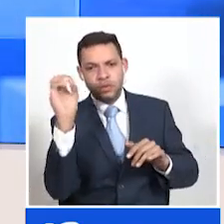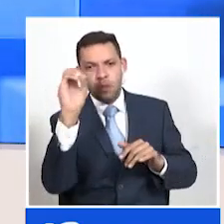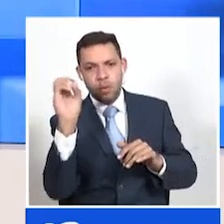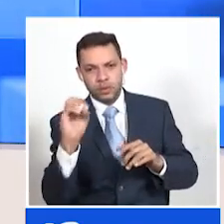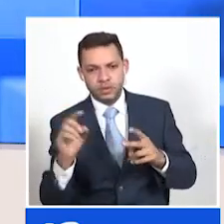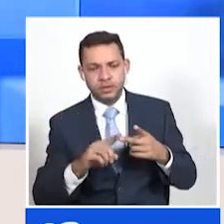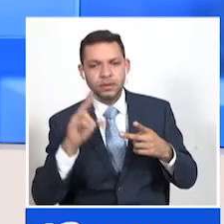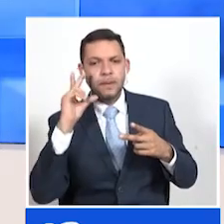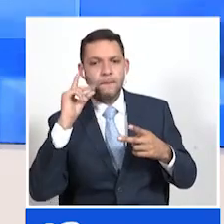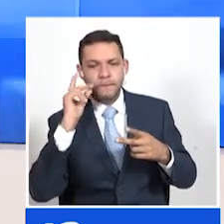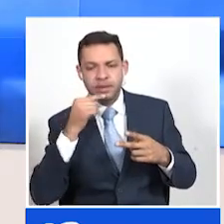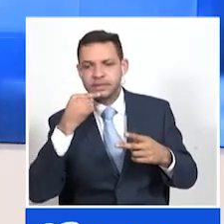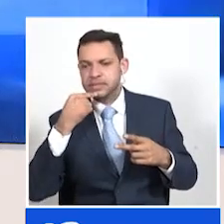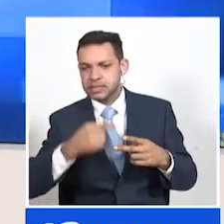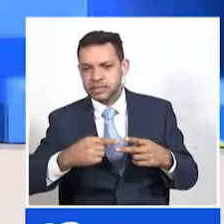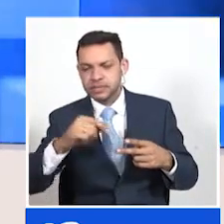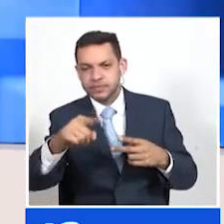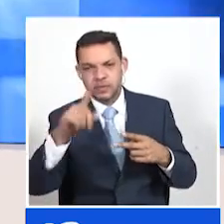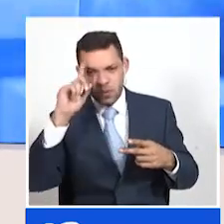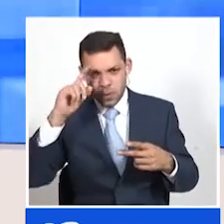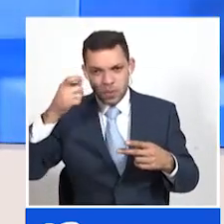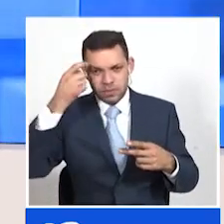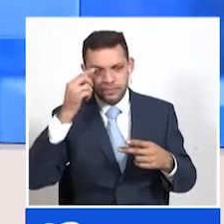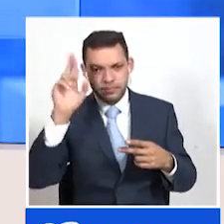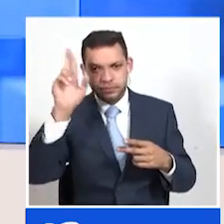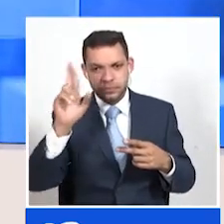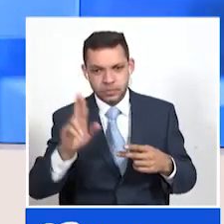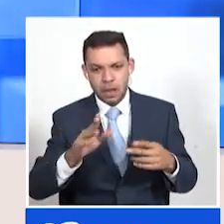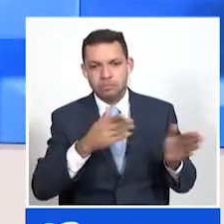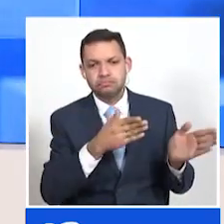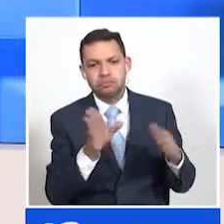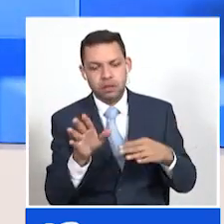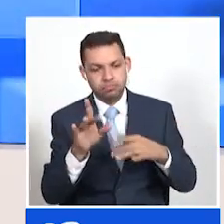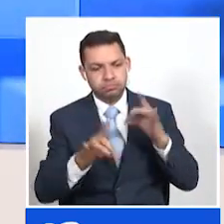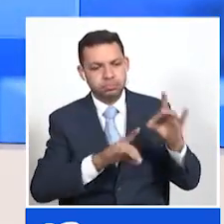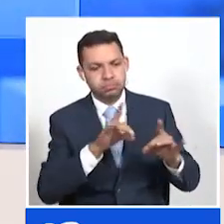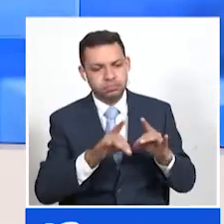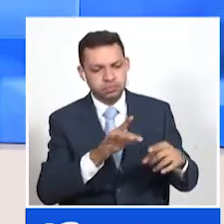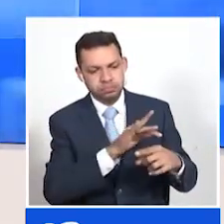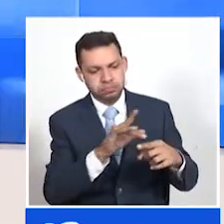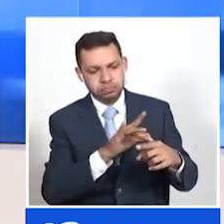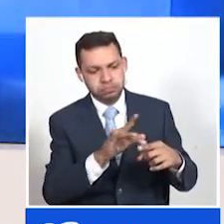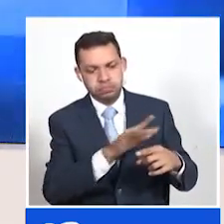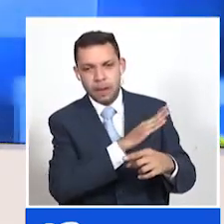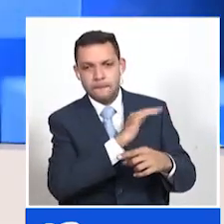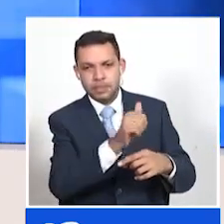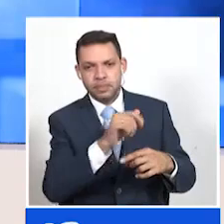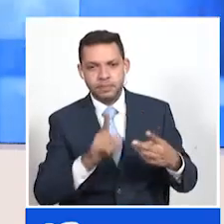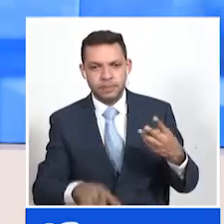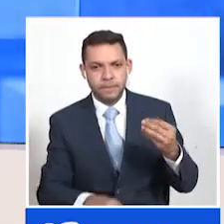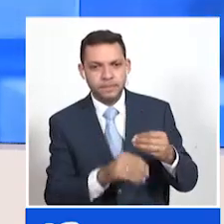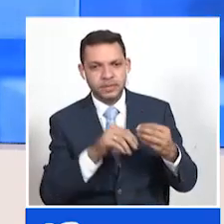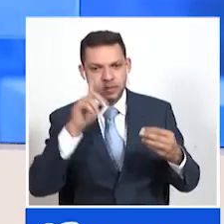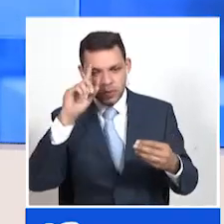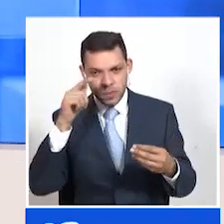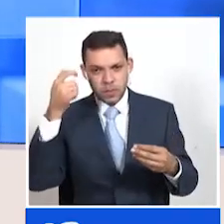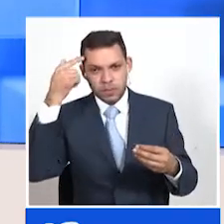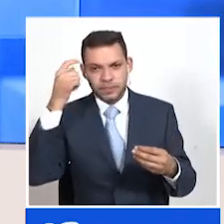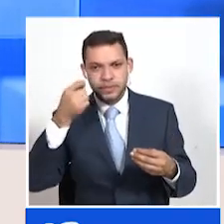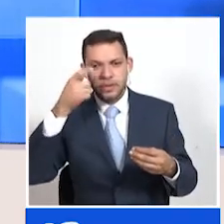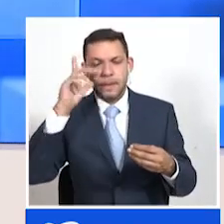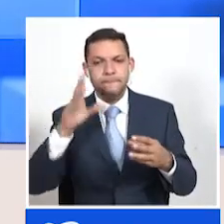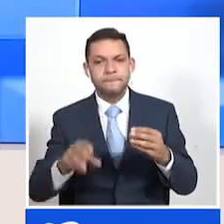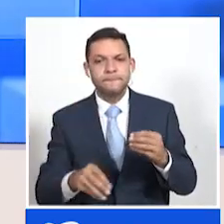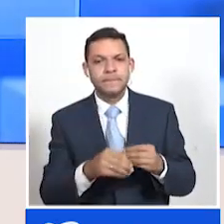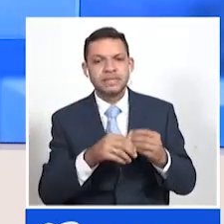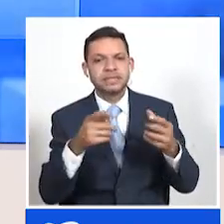pereiranos considera que gracias a las acciones del gobernador de Risaralda las cosas van por buen camino en su departamento. Y la gobernación de Caldas y la alcaldía de Pensilvania